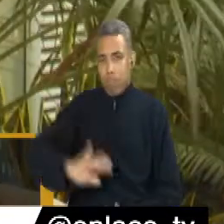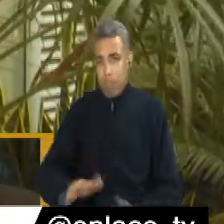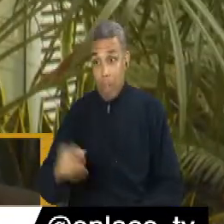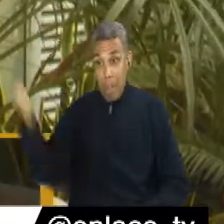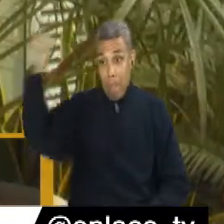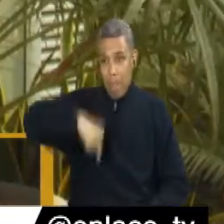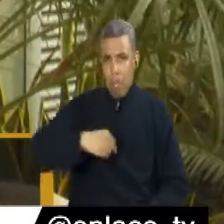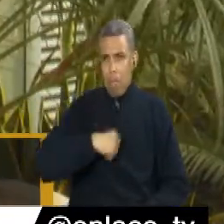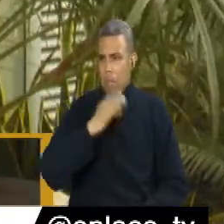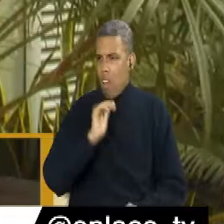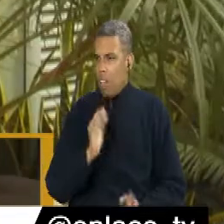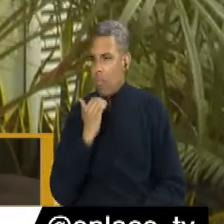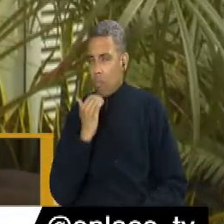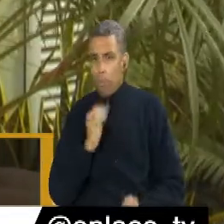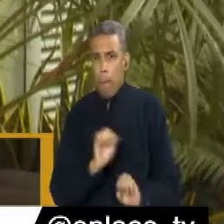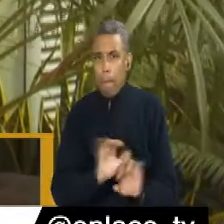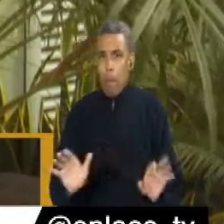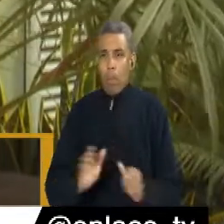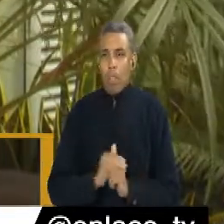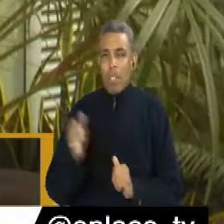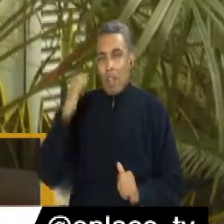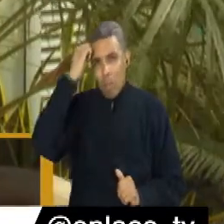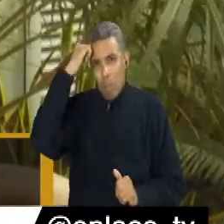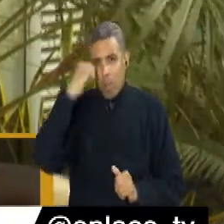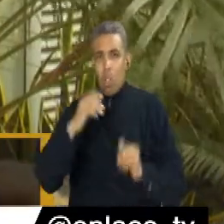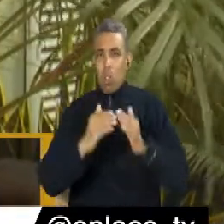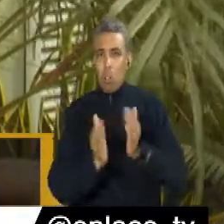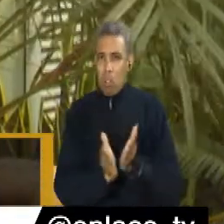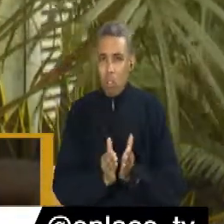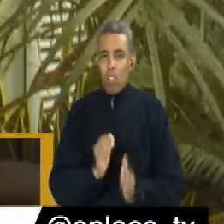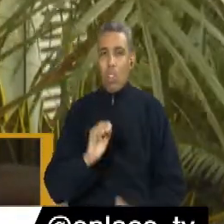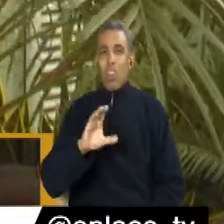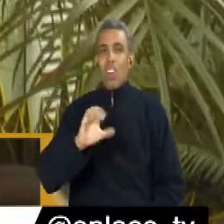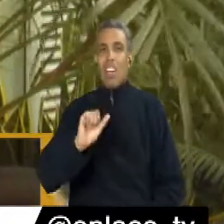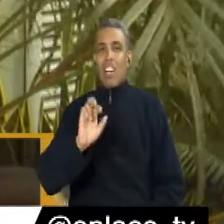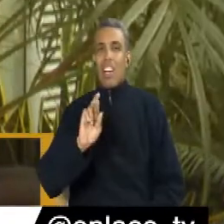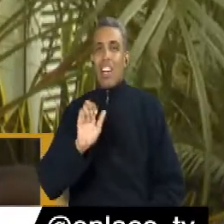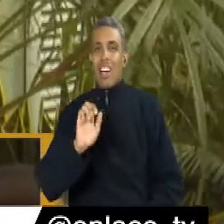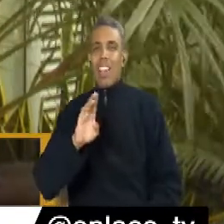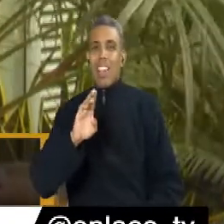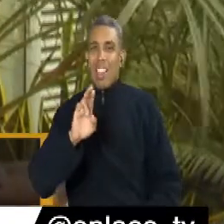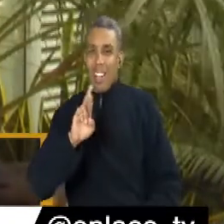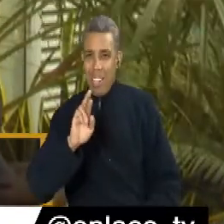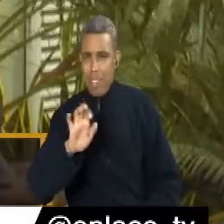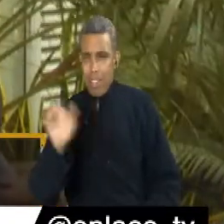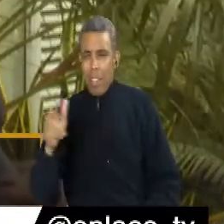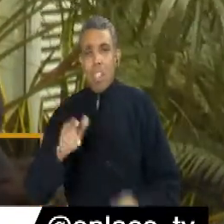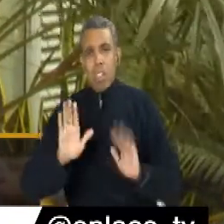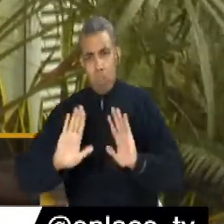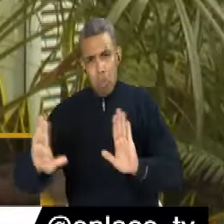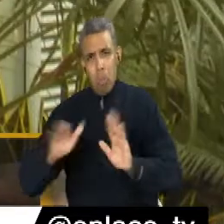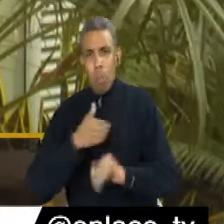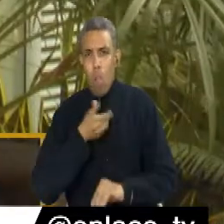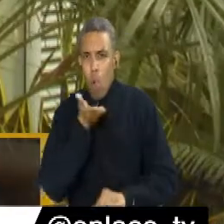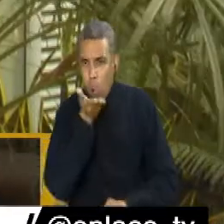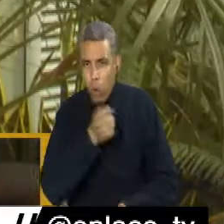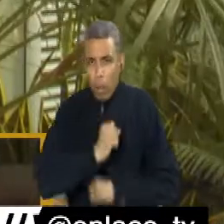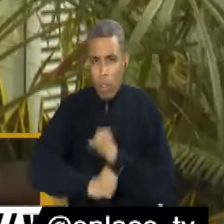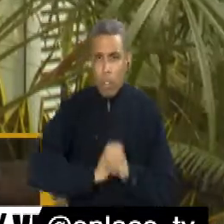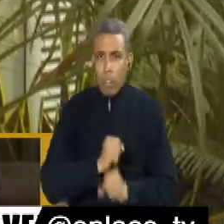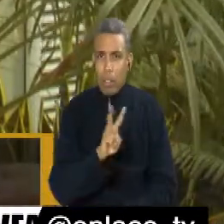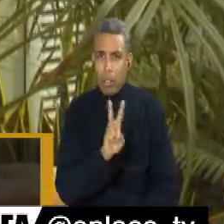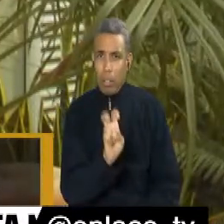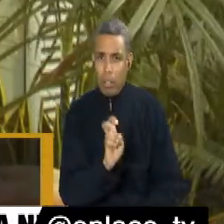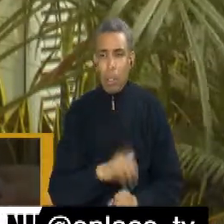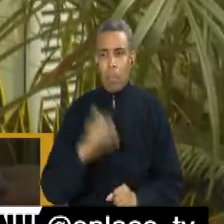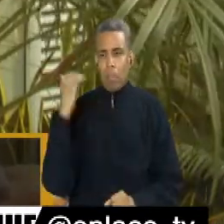en el Instituto Adventista del Carare. Lleva trabajando desde este año, tiene 27 años. Salió de la casa el 29 de junio a las